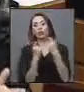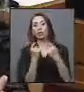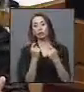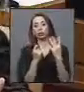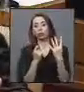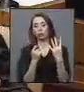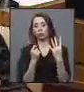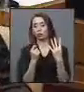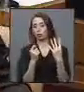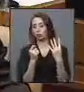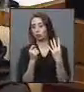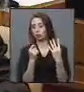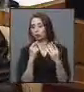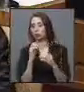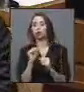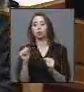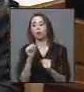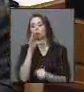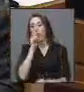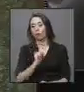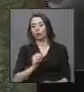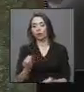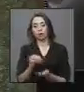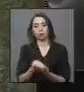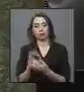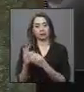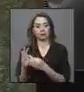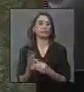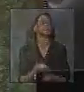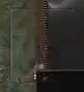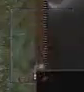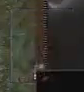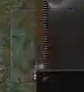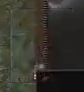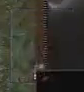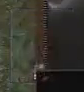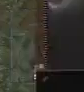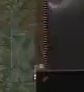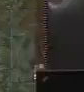Andrade. Esto no 4 segundos. Más. Gracias, presidente. En el tiempo del